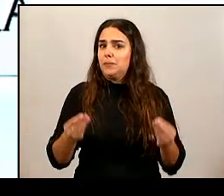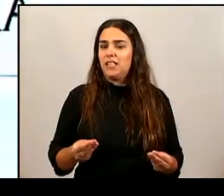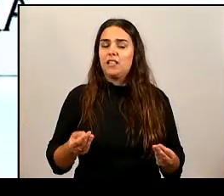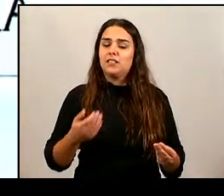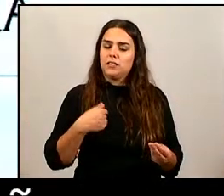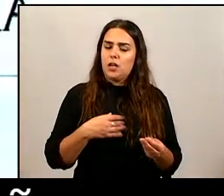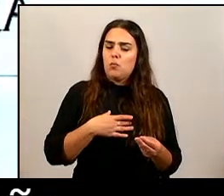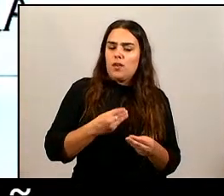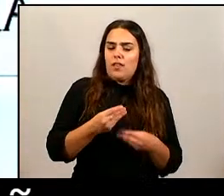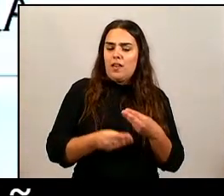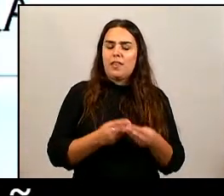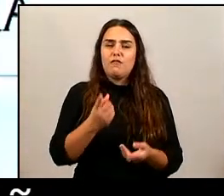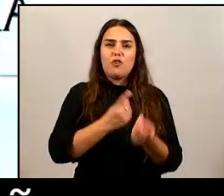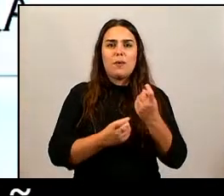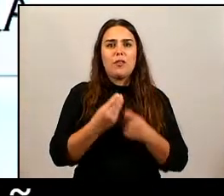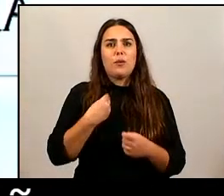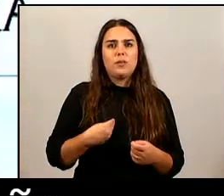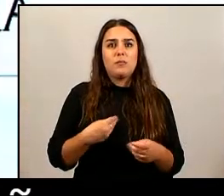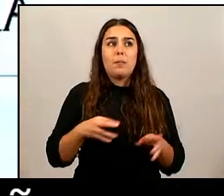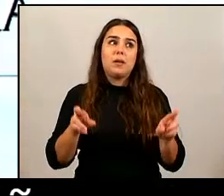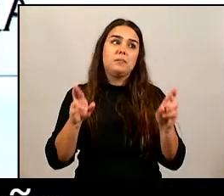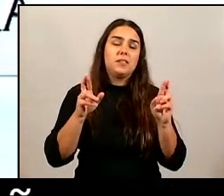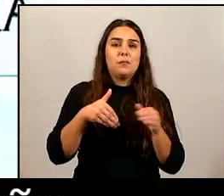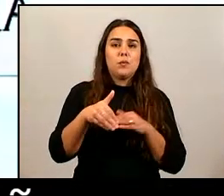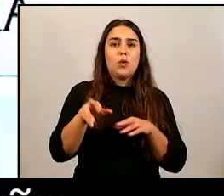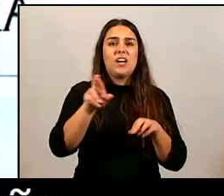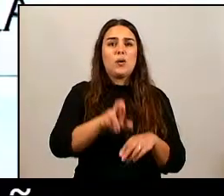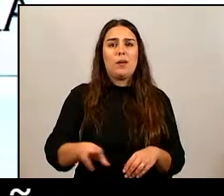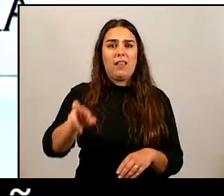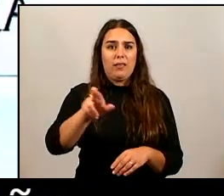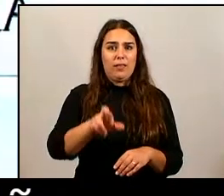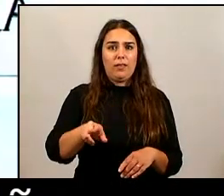ya de esta información. Esperemos que se recupere el tiempo,